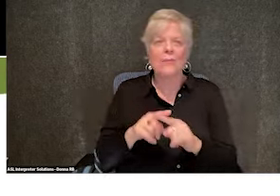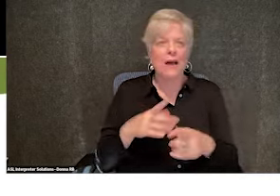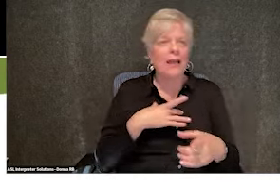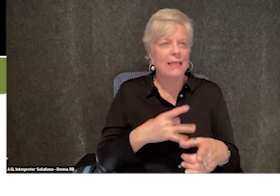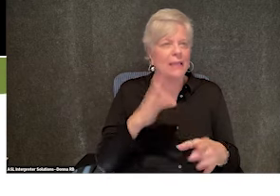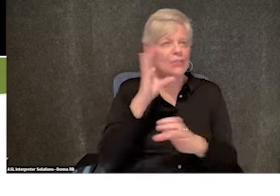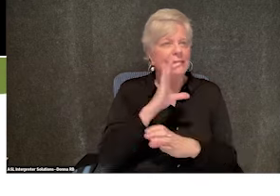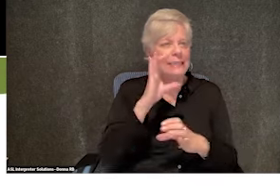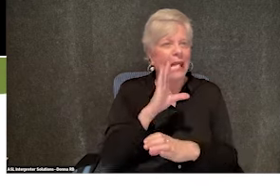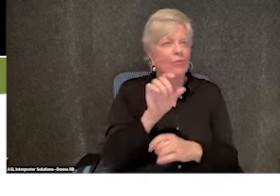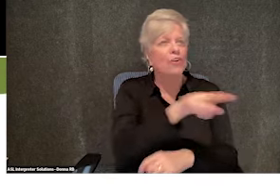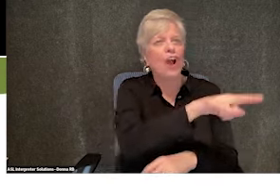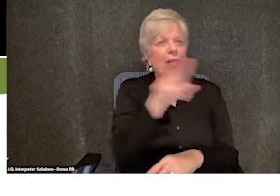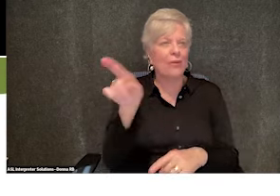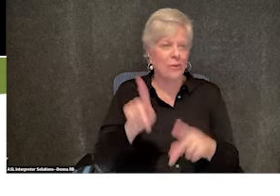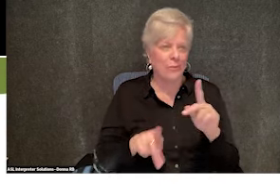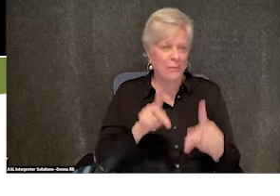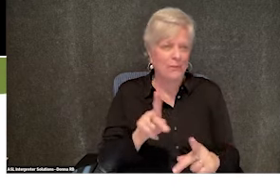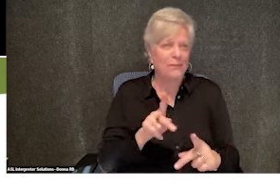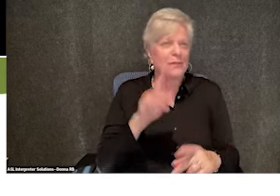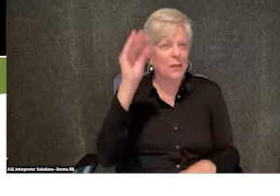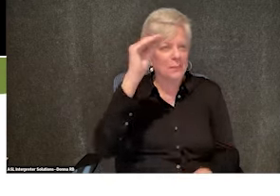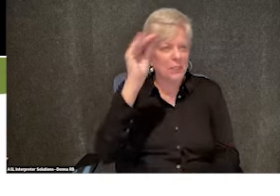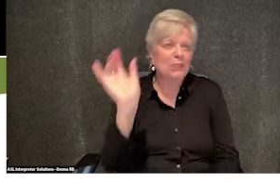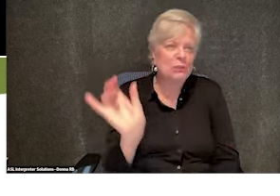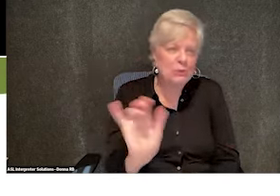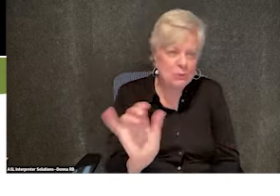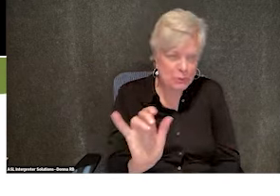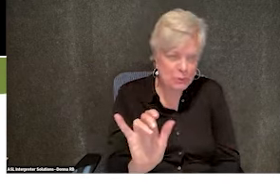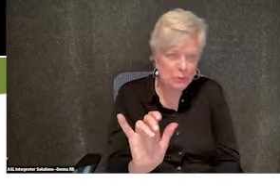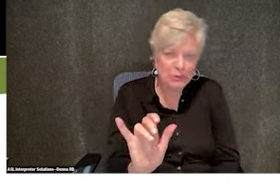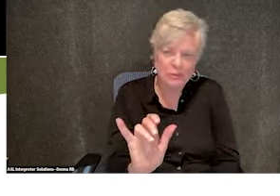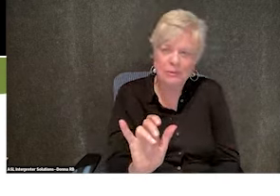personas también de darme su opinión o su,